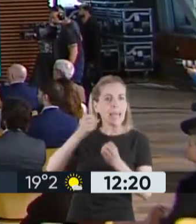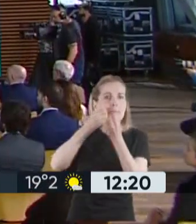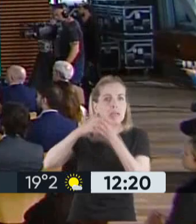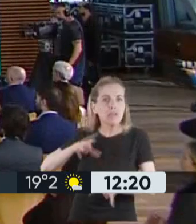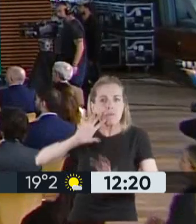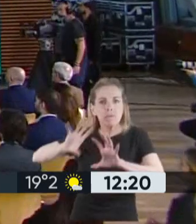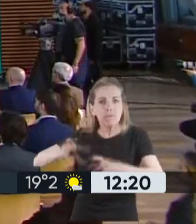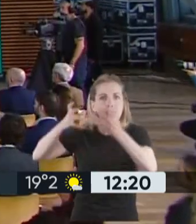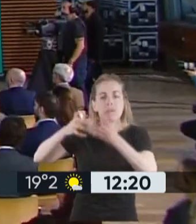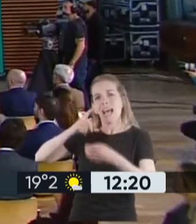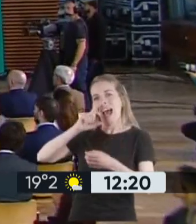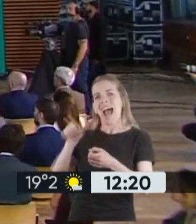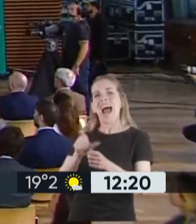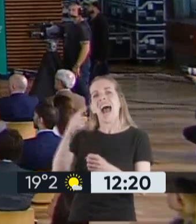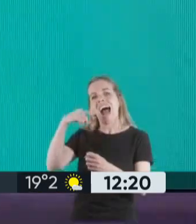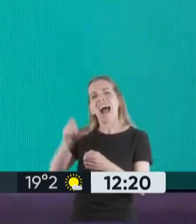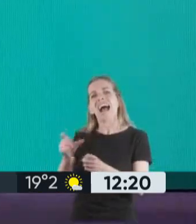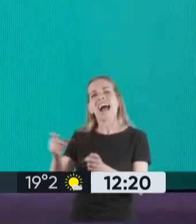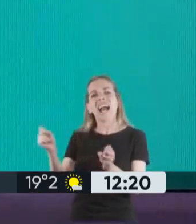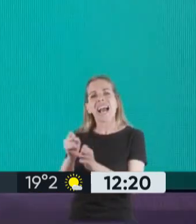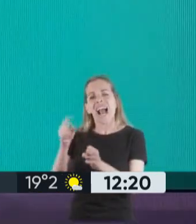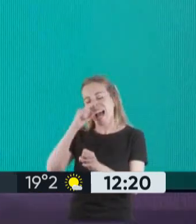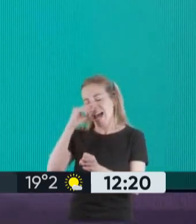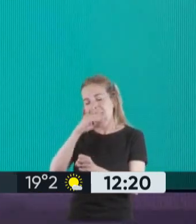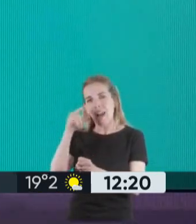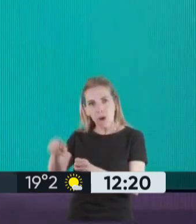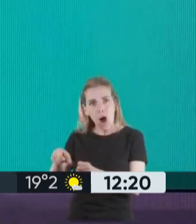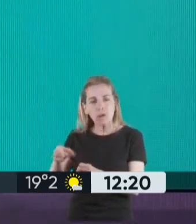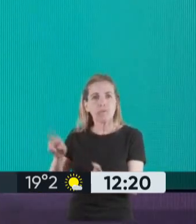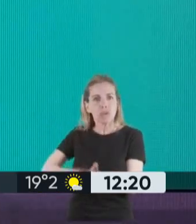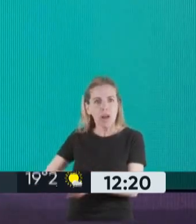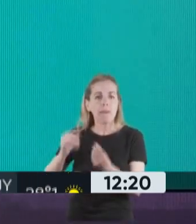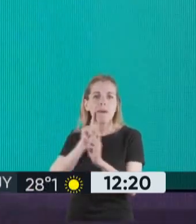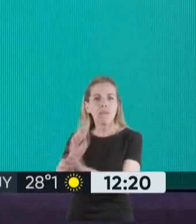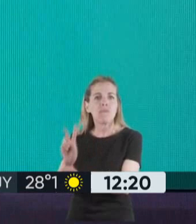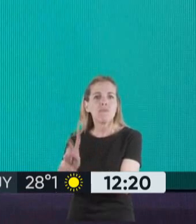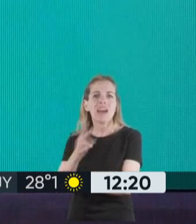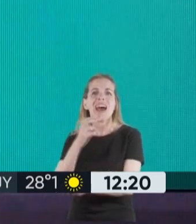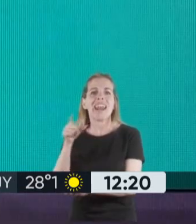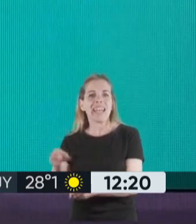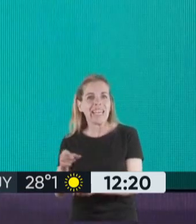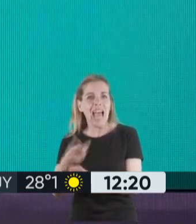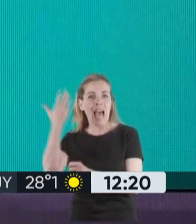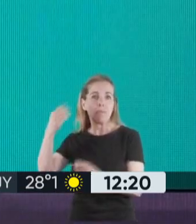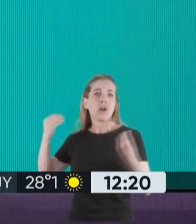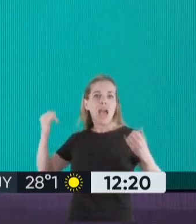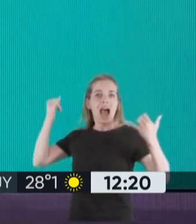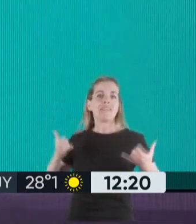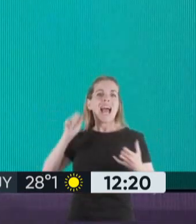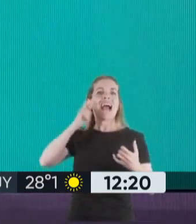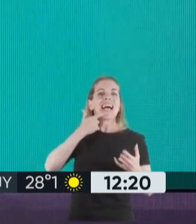carbón nuevamente para poder sostener la energía que antes sostenía con gas y que ante la falta de